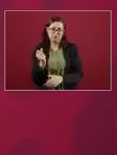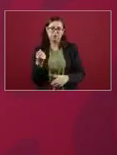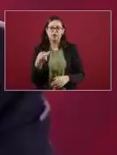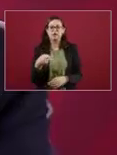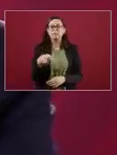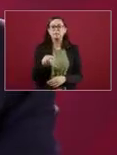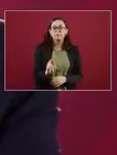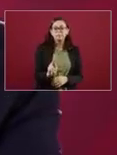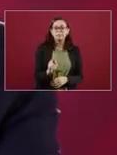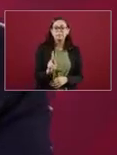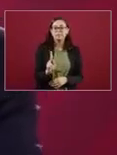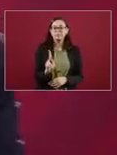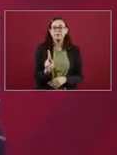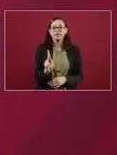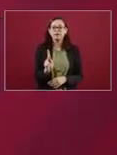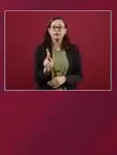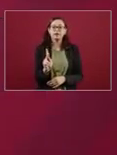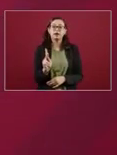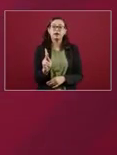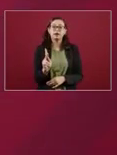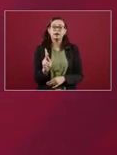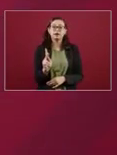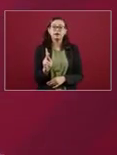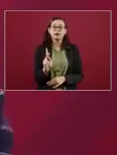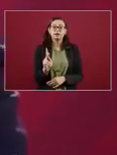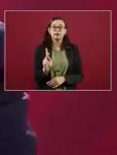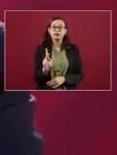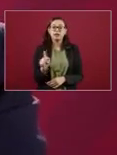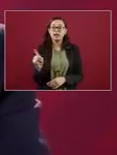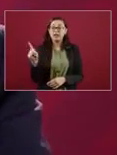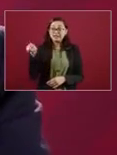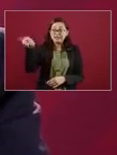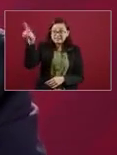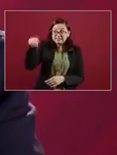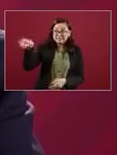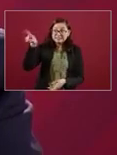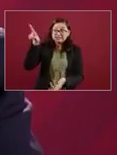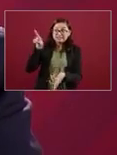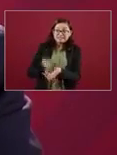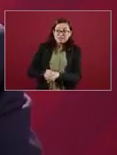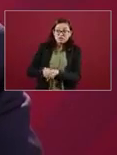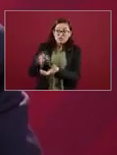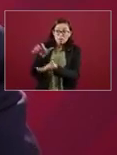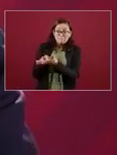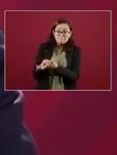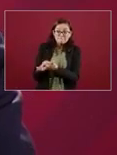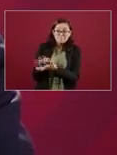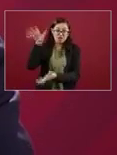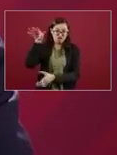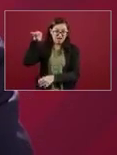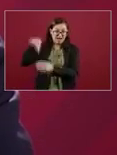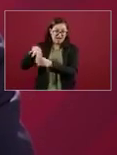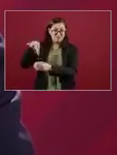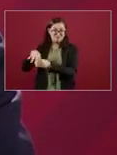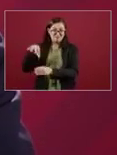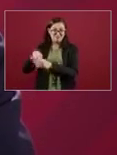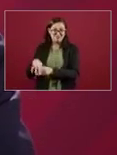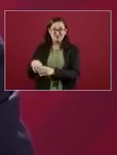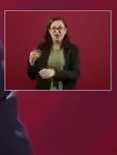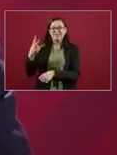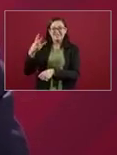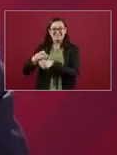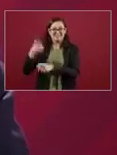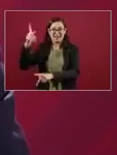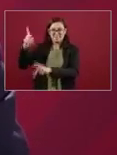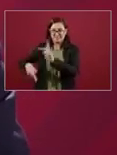pero como se necesita mayoría calificada, no la alcanzaron. Creo